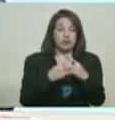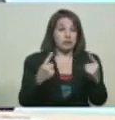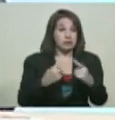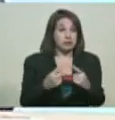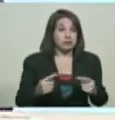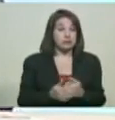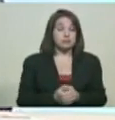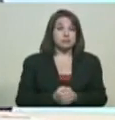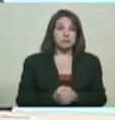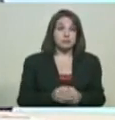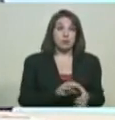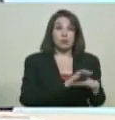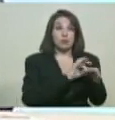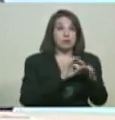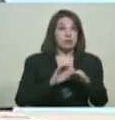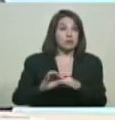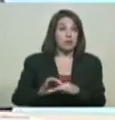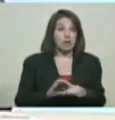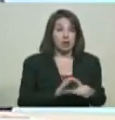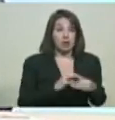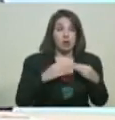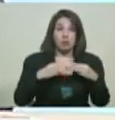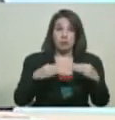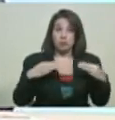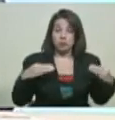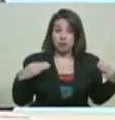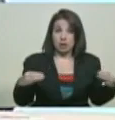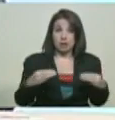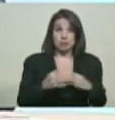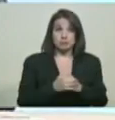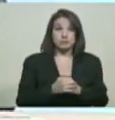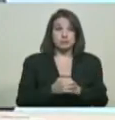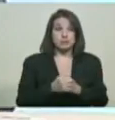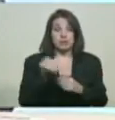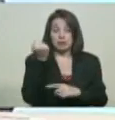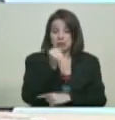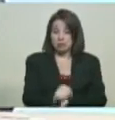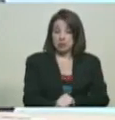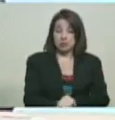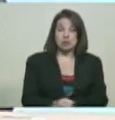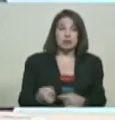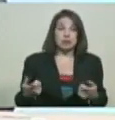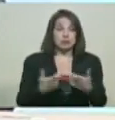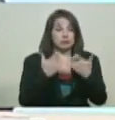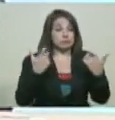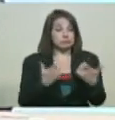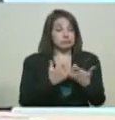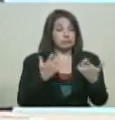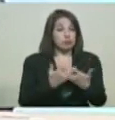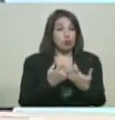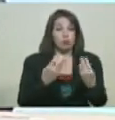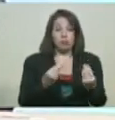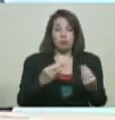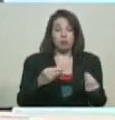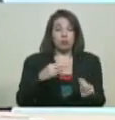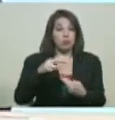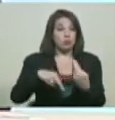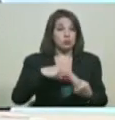unitario popular rebelde combativo muy revolucionario